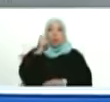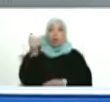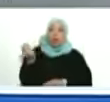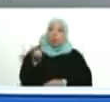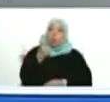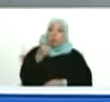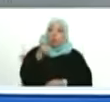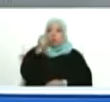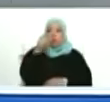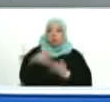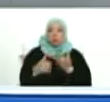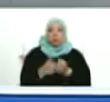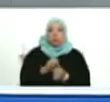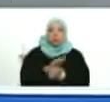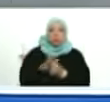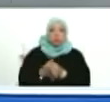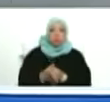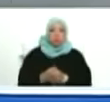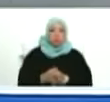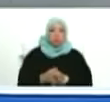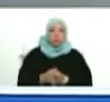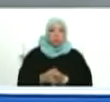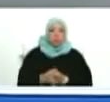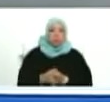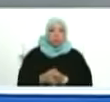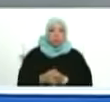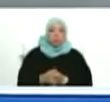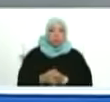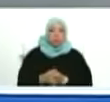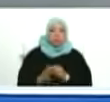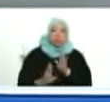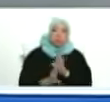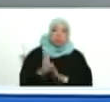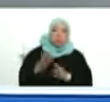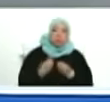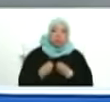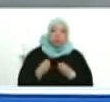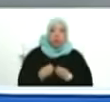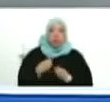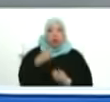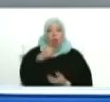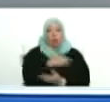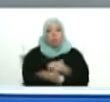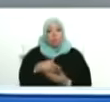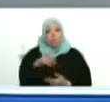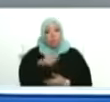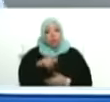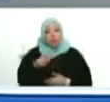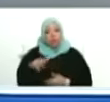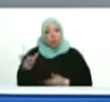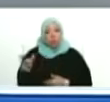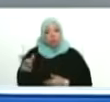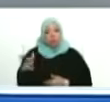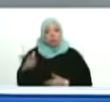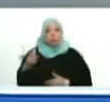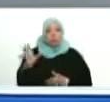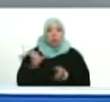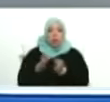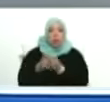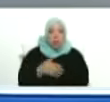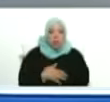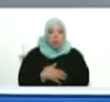para la pandemia, traer el Remdesivir que le salvó la vida a miles de personas. Lo tuvieron